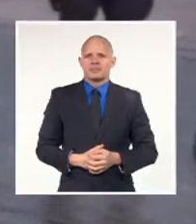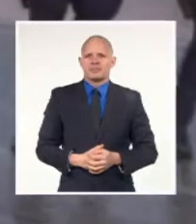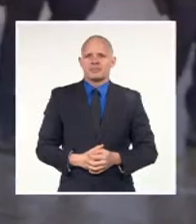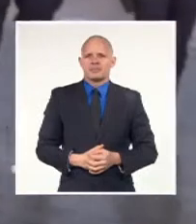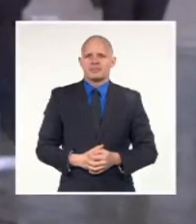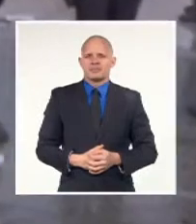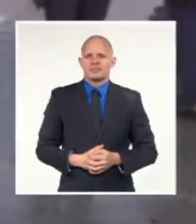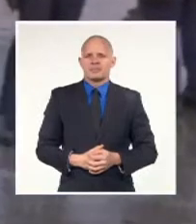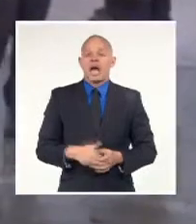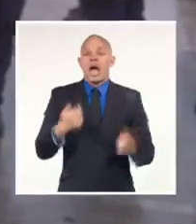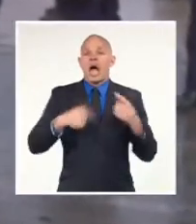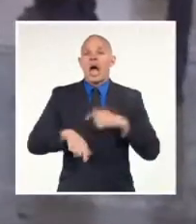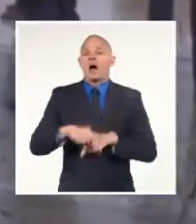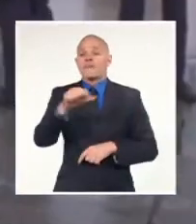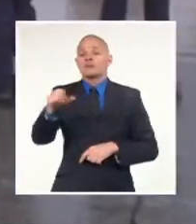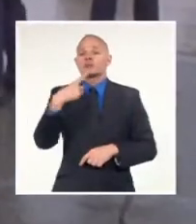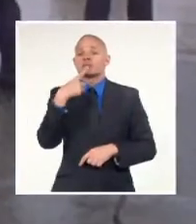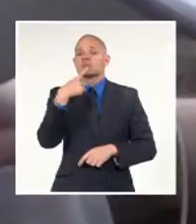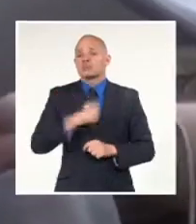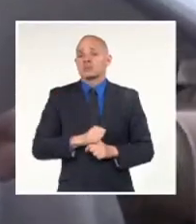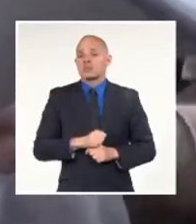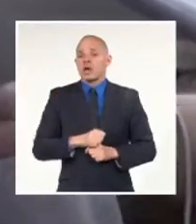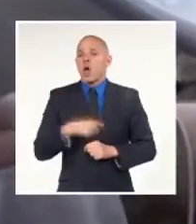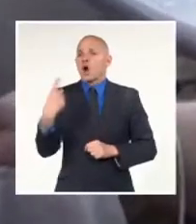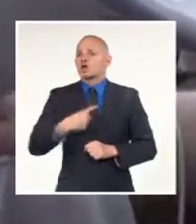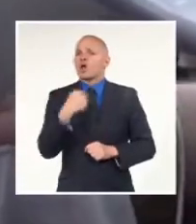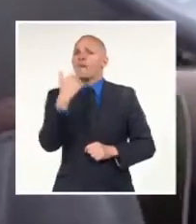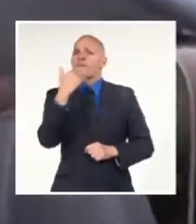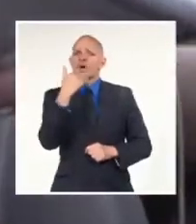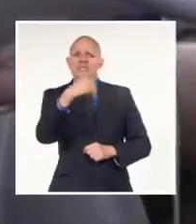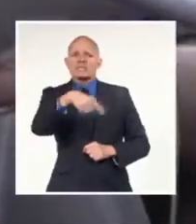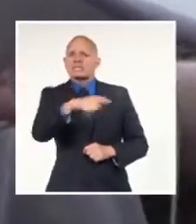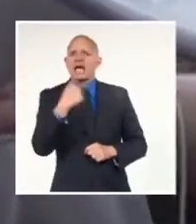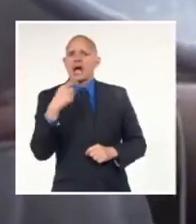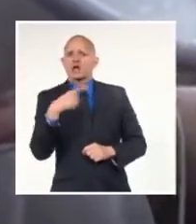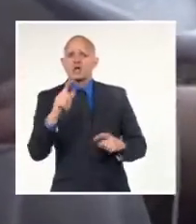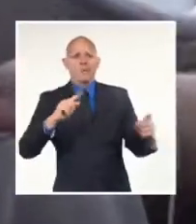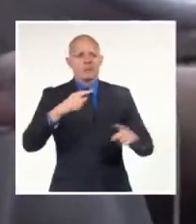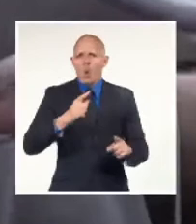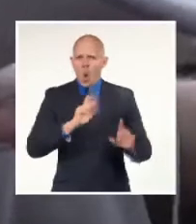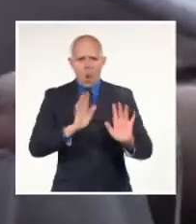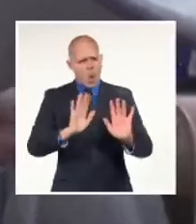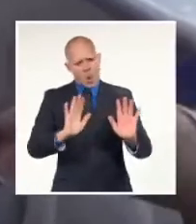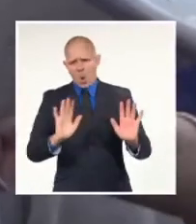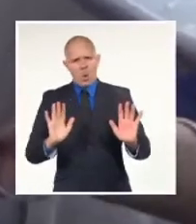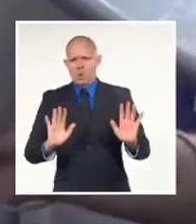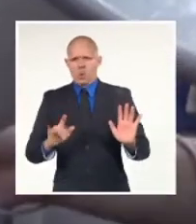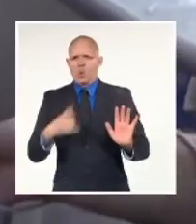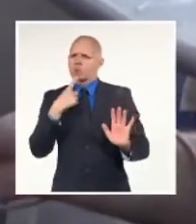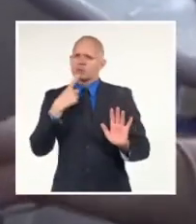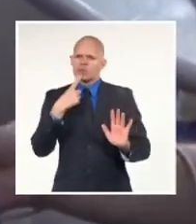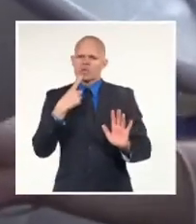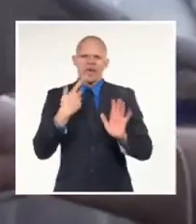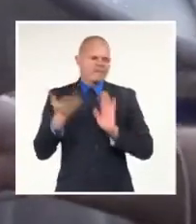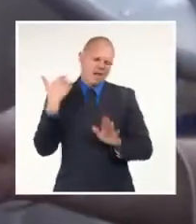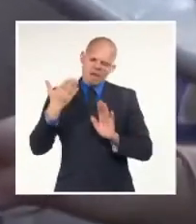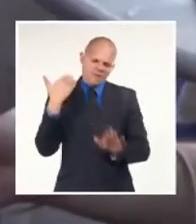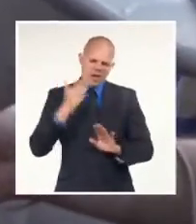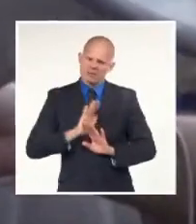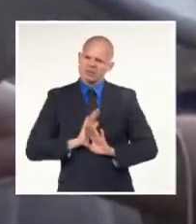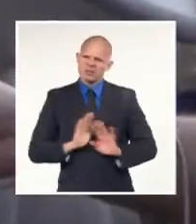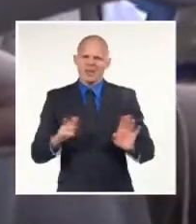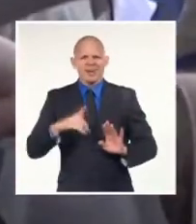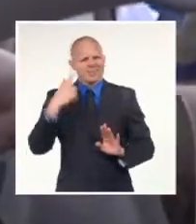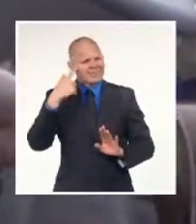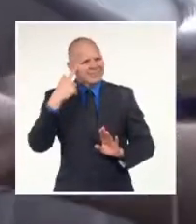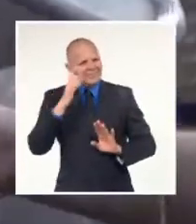No vamos a provocar a los macaneros para nada. Así que le digo, vámonos de aquí. Y créame, el que le